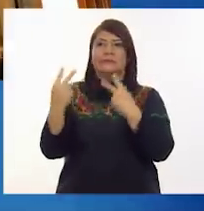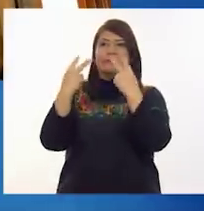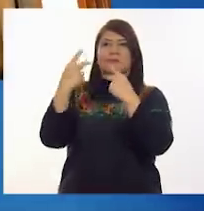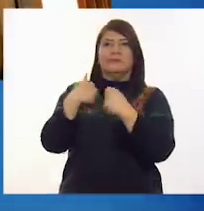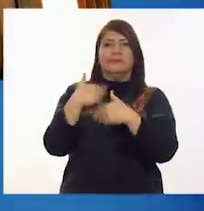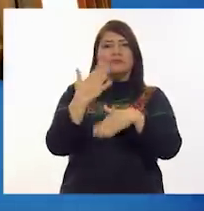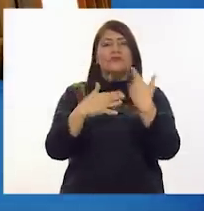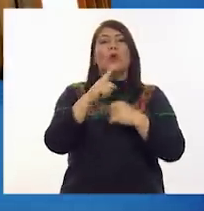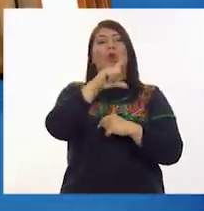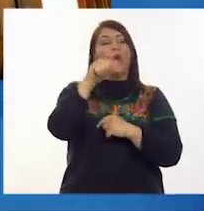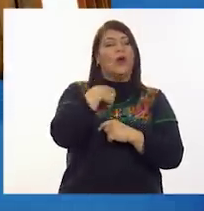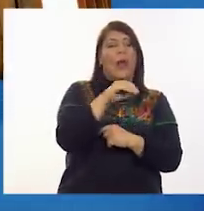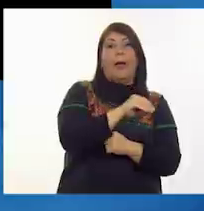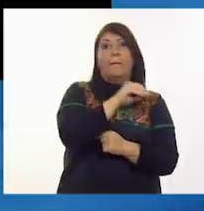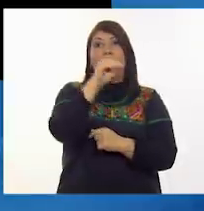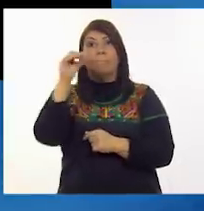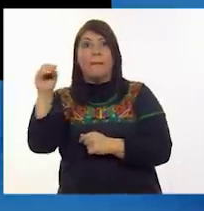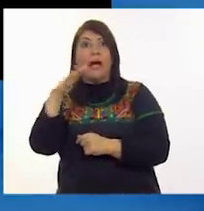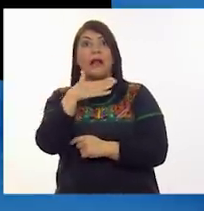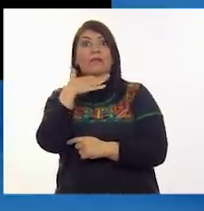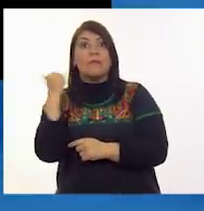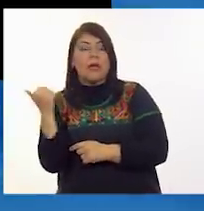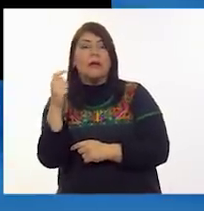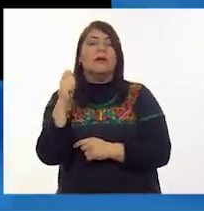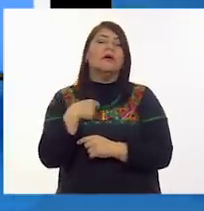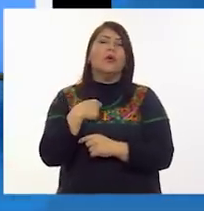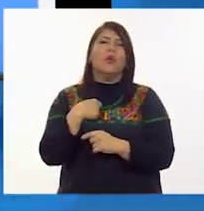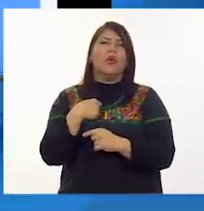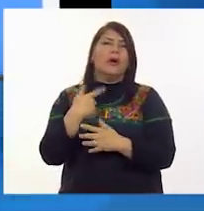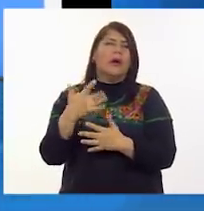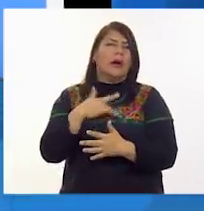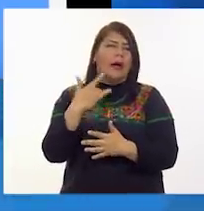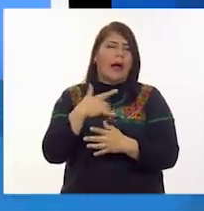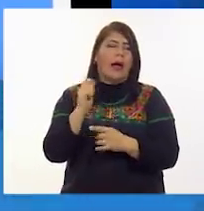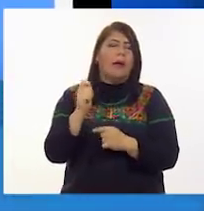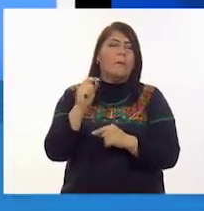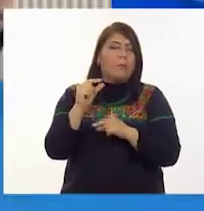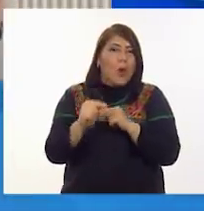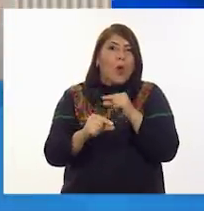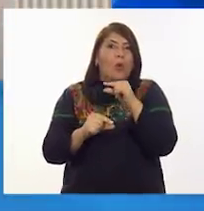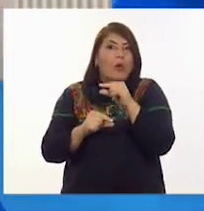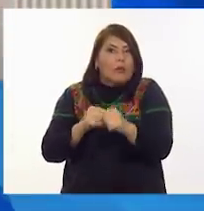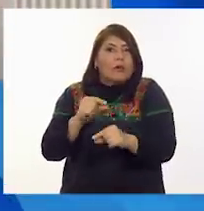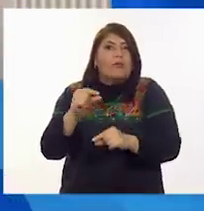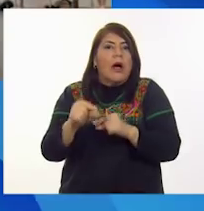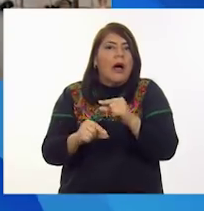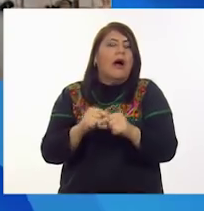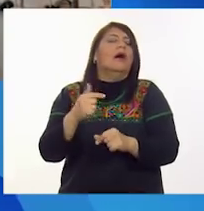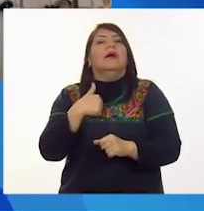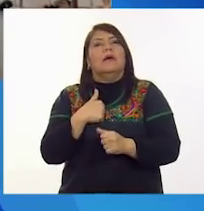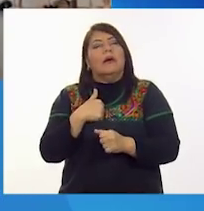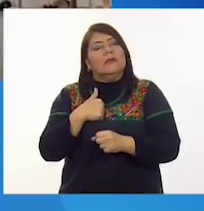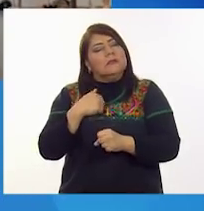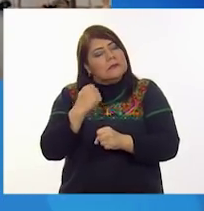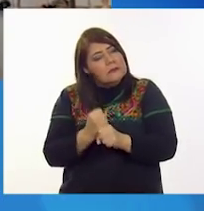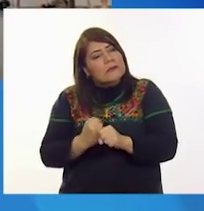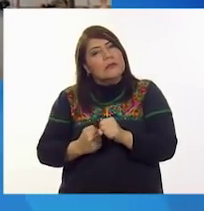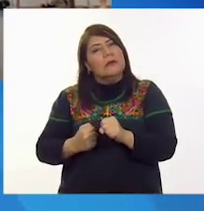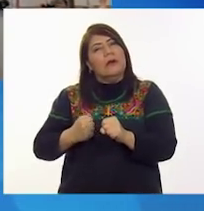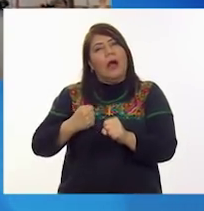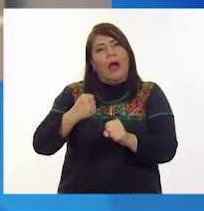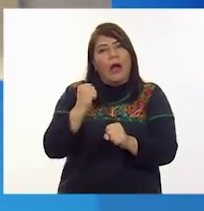Llegando a Berlín, en los últimos años, como toda mi carrera, paso a paso, con muchísima disciplina, con